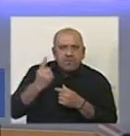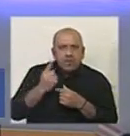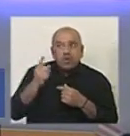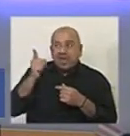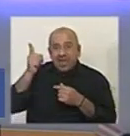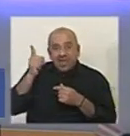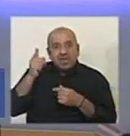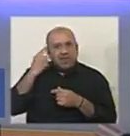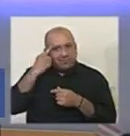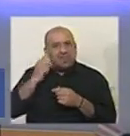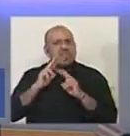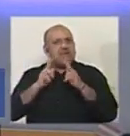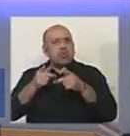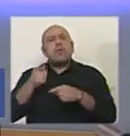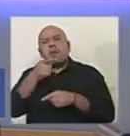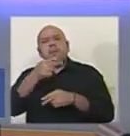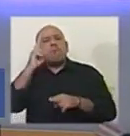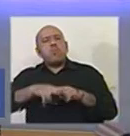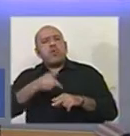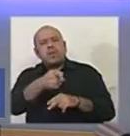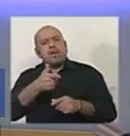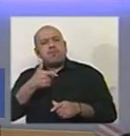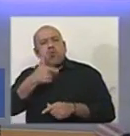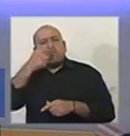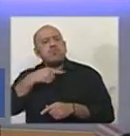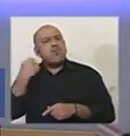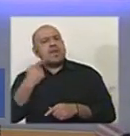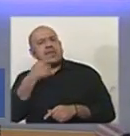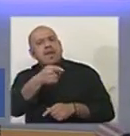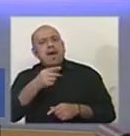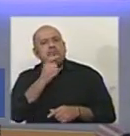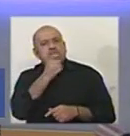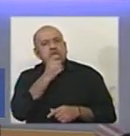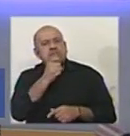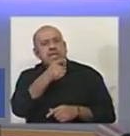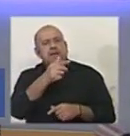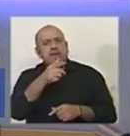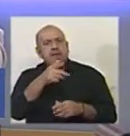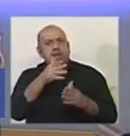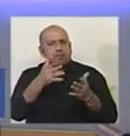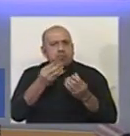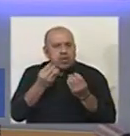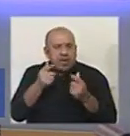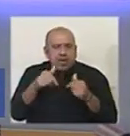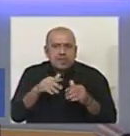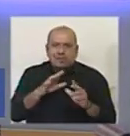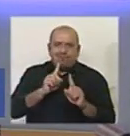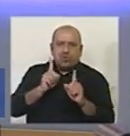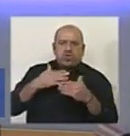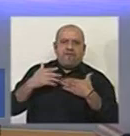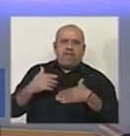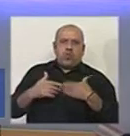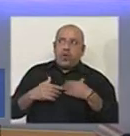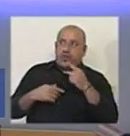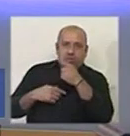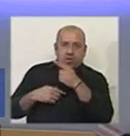asesinato tan vil, tan cruel y además tan sádico de un periodista que era un disidente, ambiente, digamos, en nuestros términos de Latinoamérica,